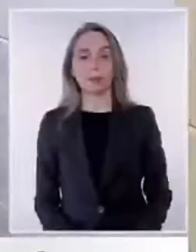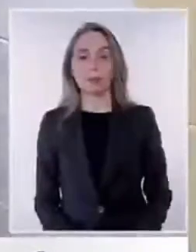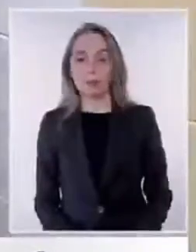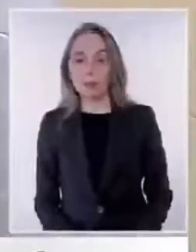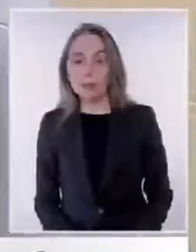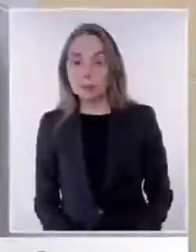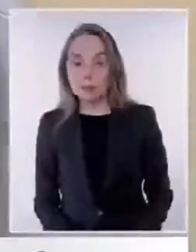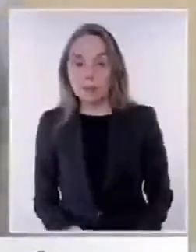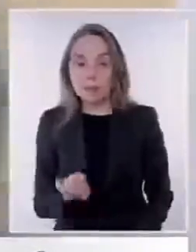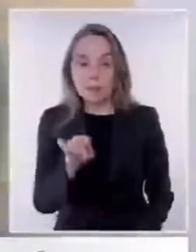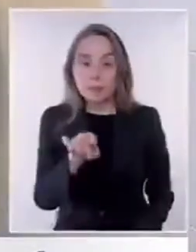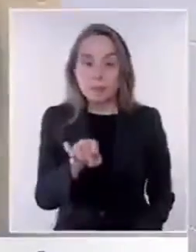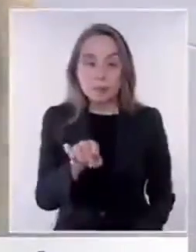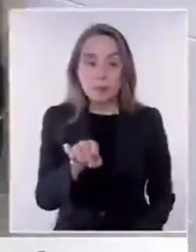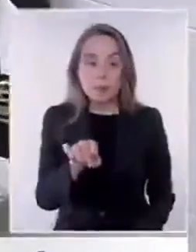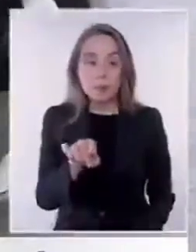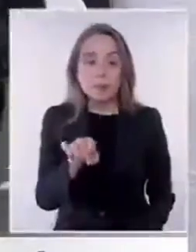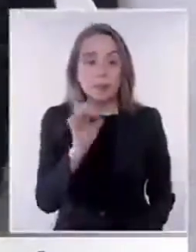otra